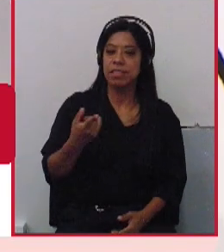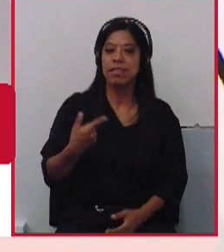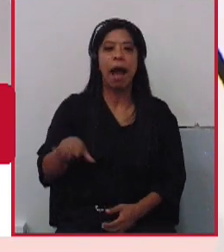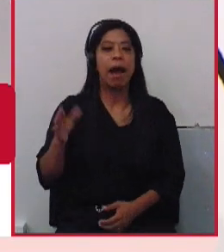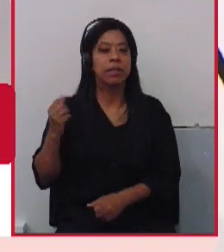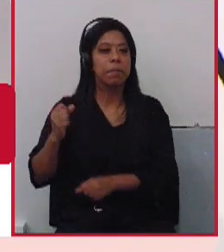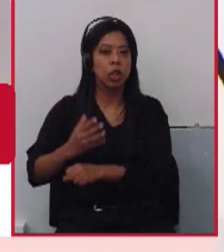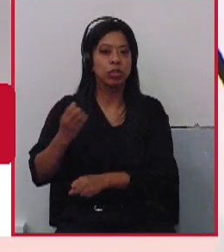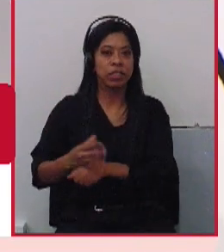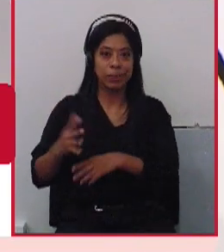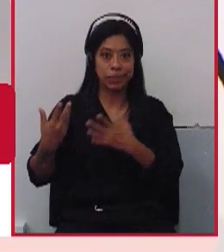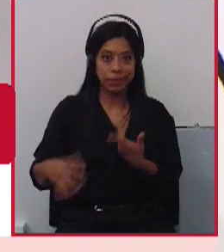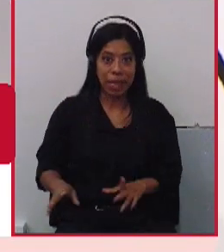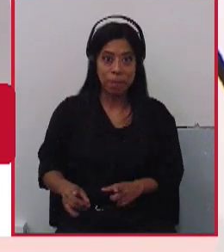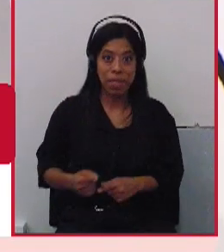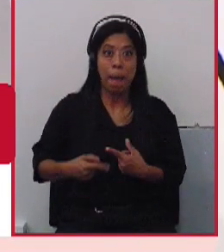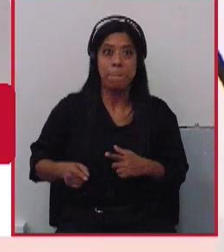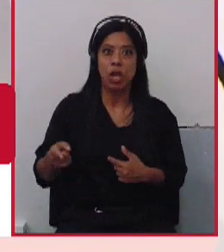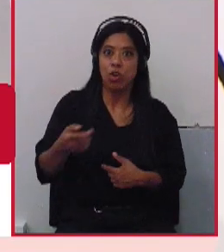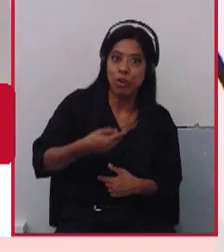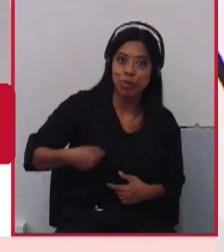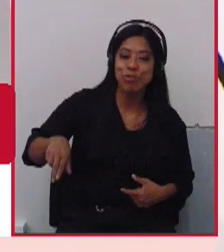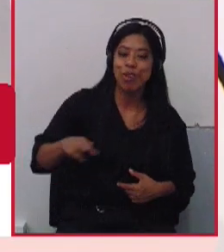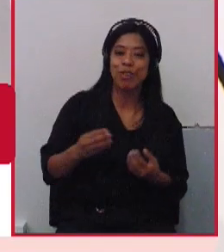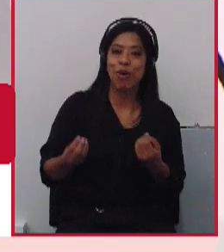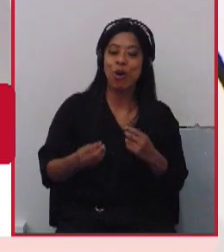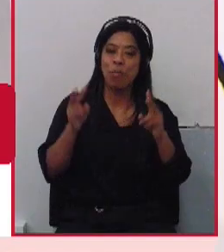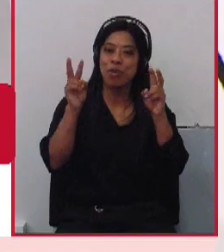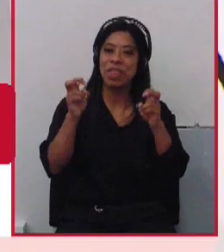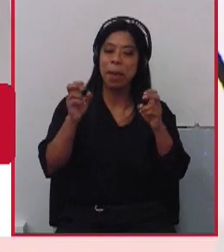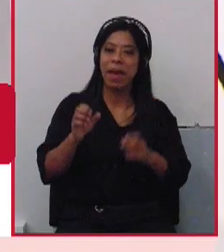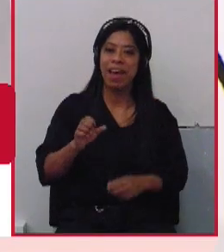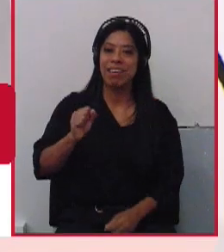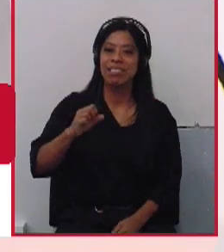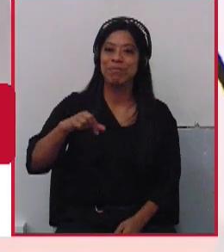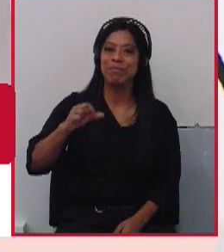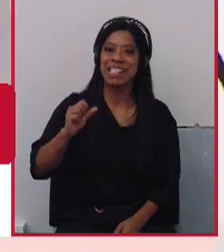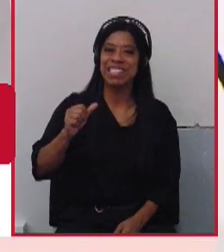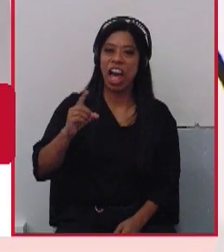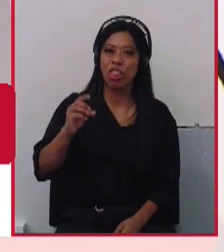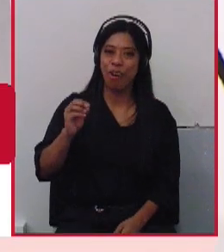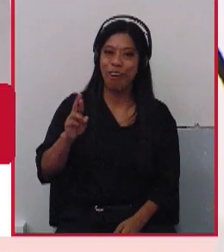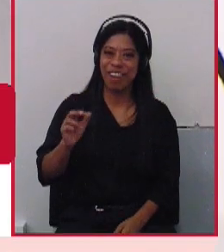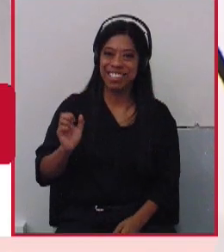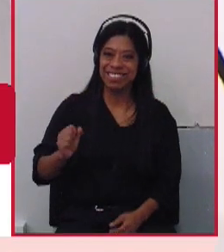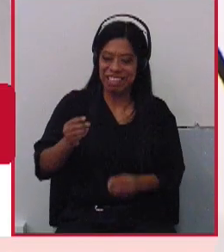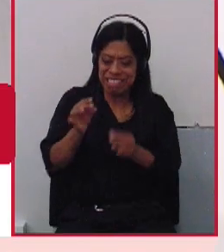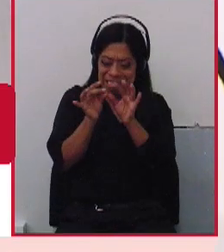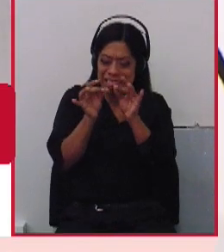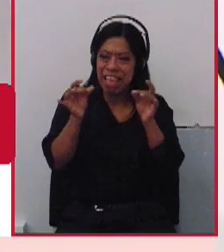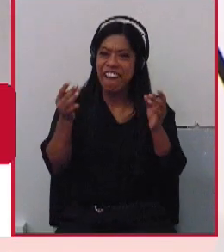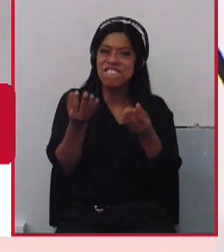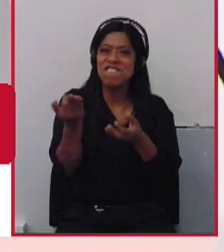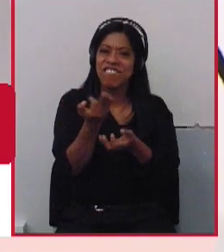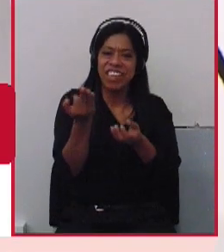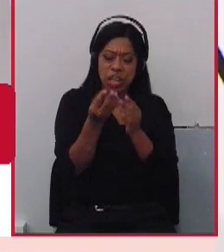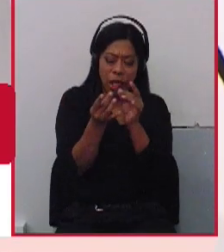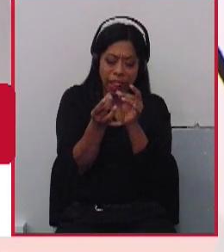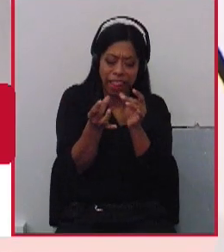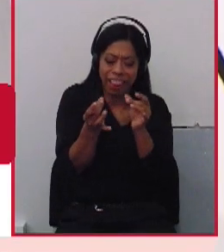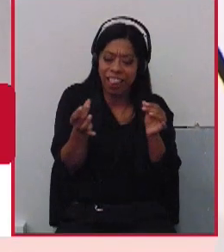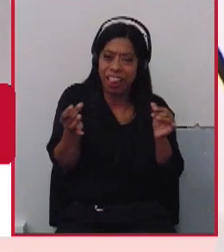advertido. Pero en el caso nuestro fue el tema de los espesadores, los ultrafinos. Ahí teníamos